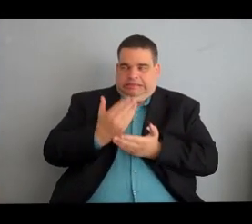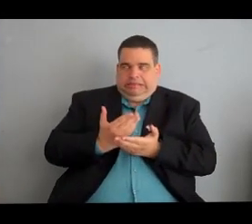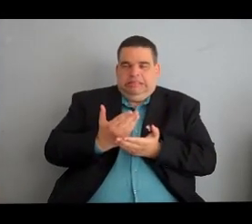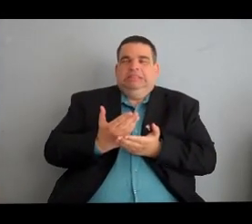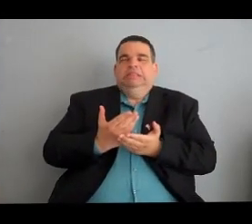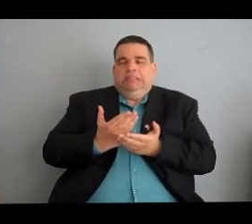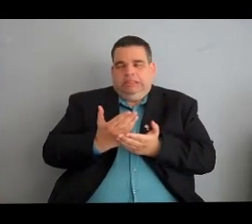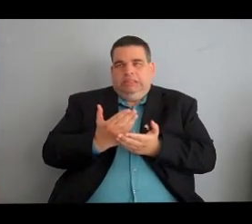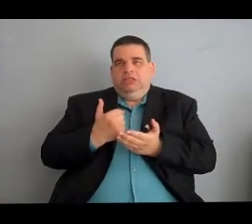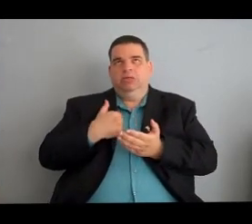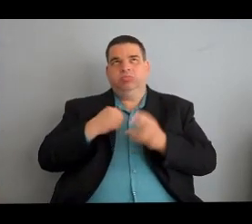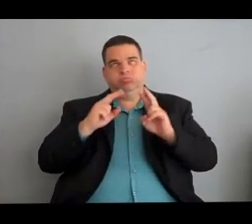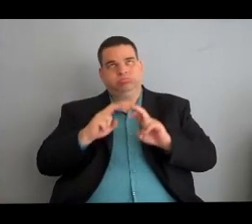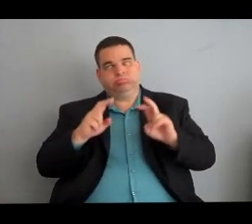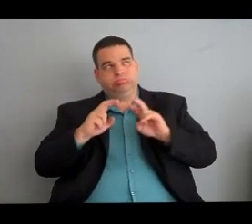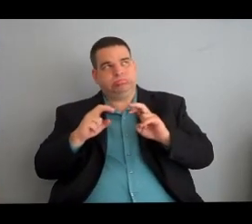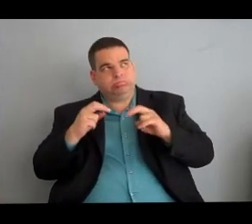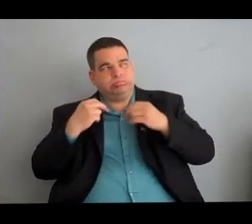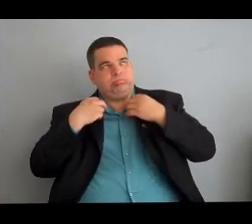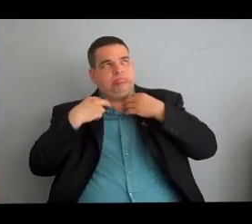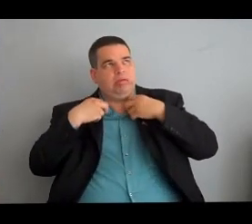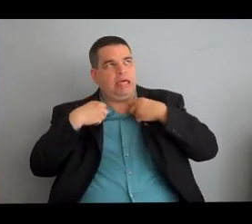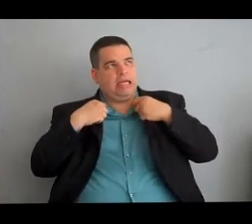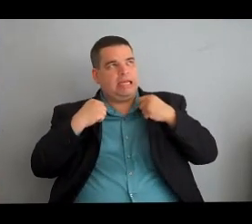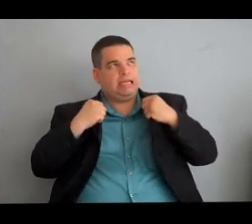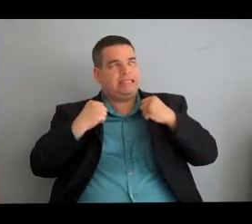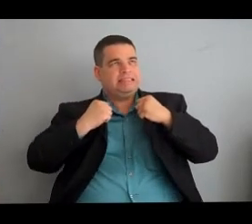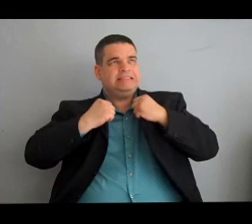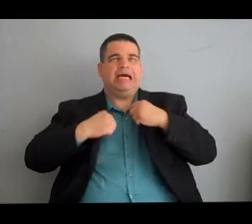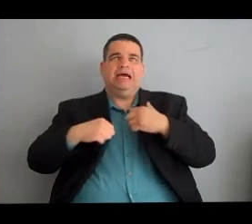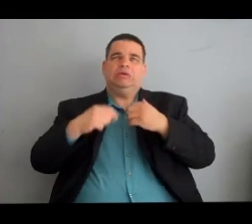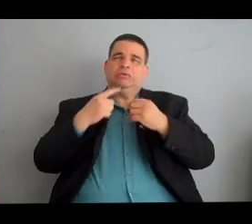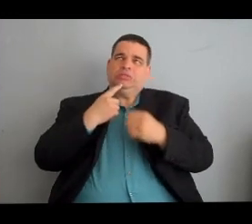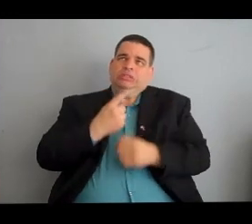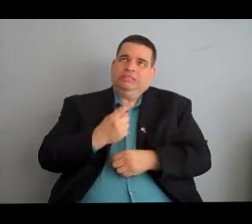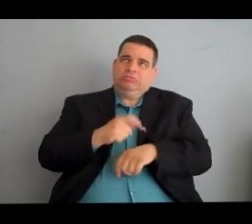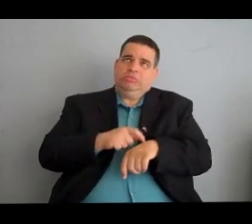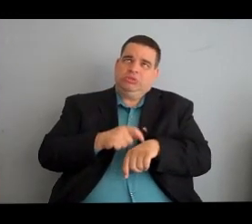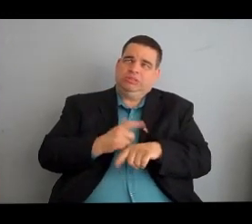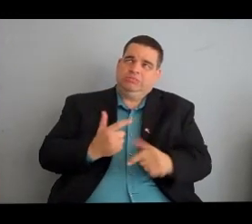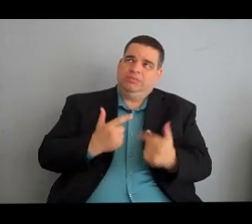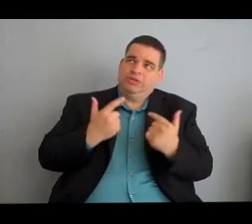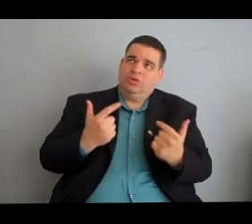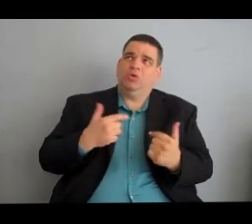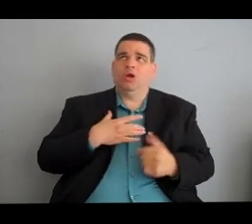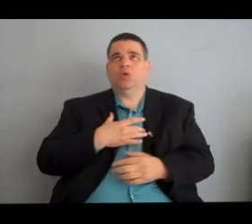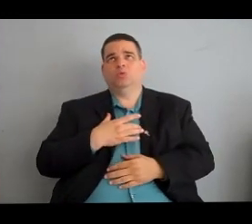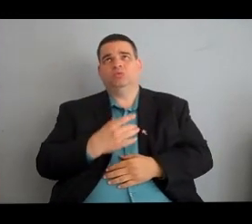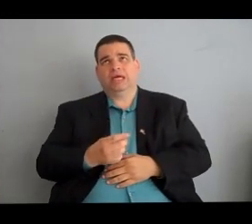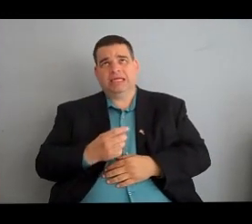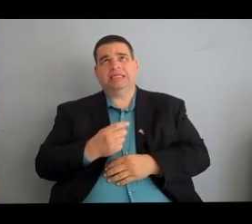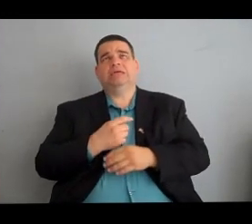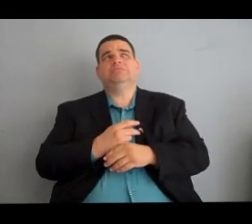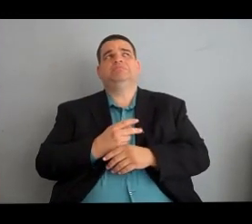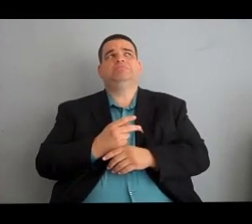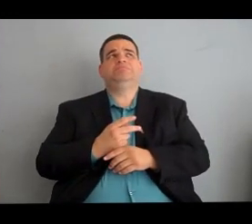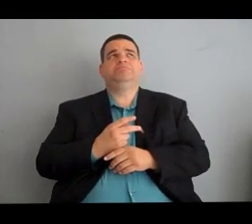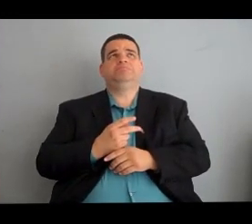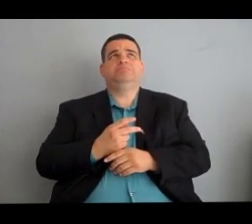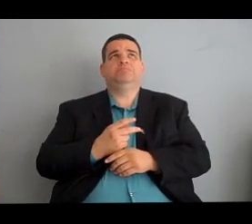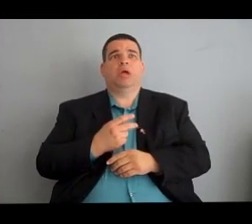estamos viviendo, uno le encantaría producir y llevarle al público un bandón, como dice la gente,